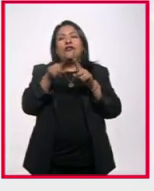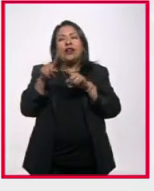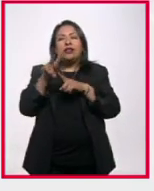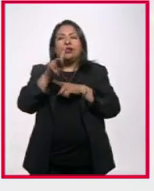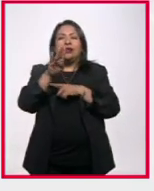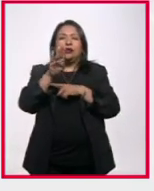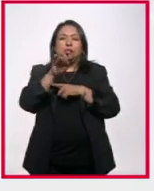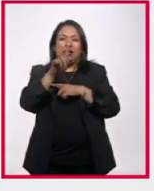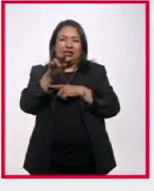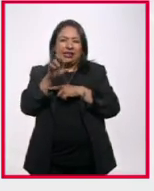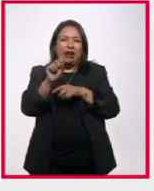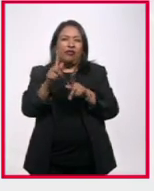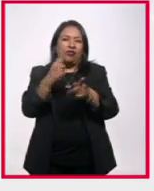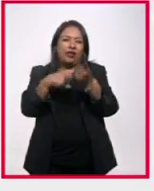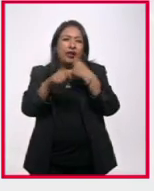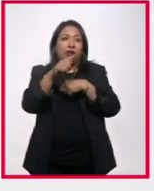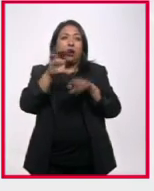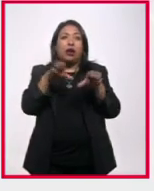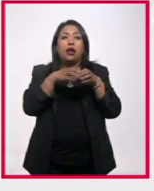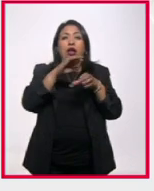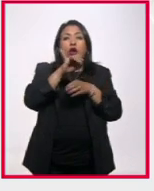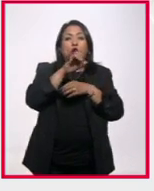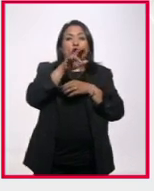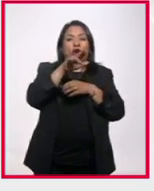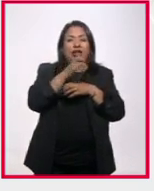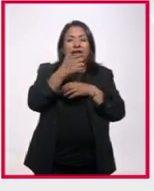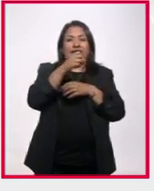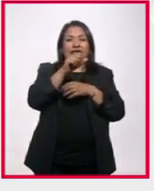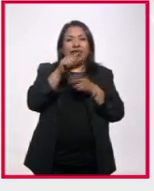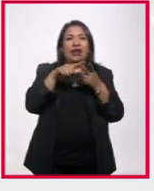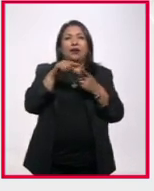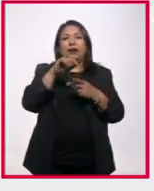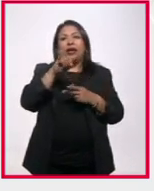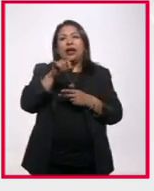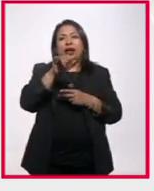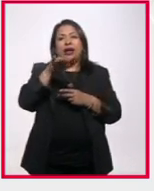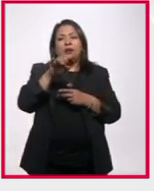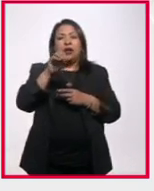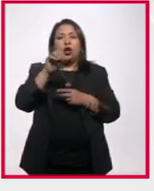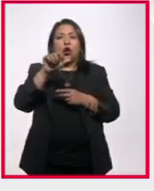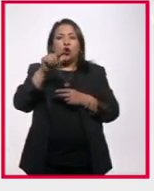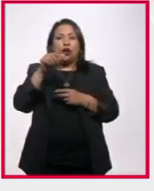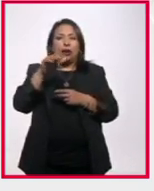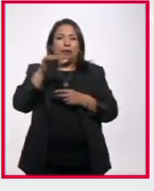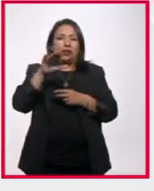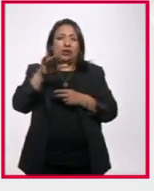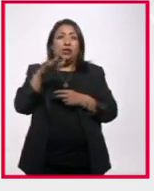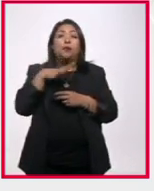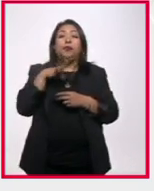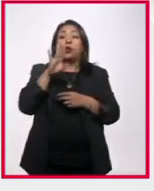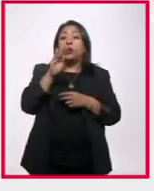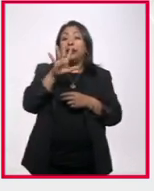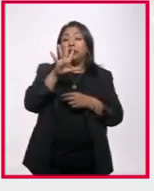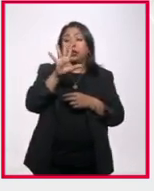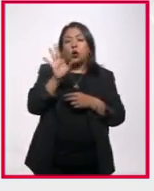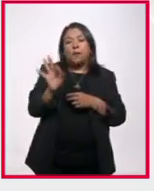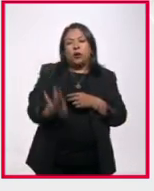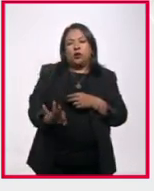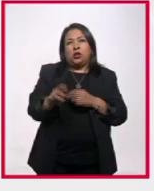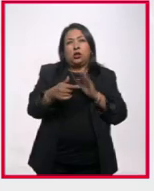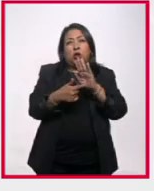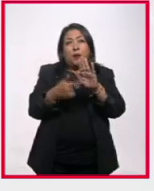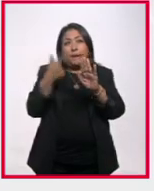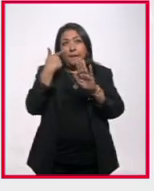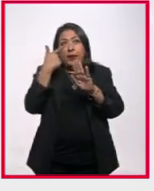las colecciones conformadas por Jorge Sanabria y Jaime y Olga Micha. el 95% de los ejemplos son